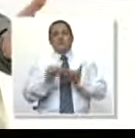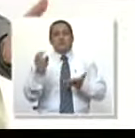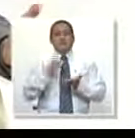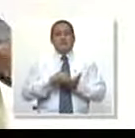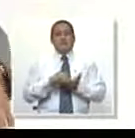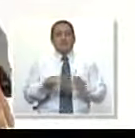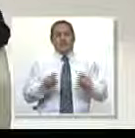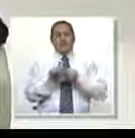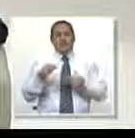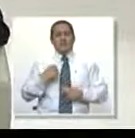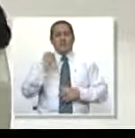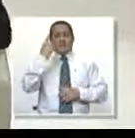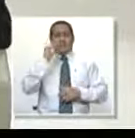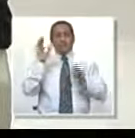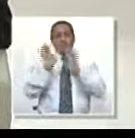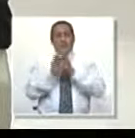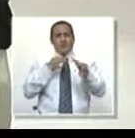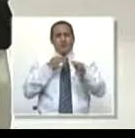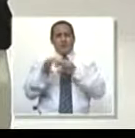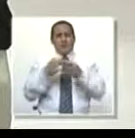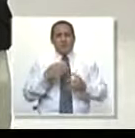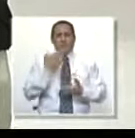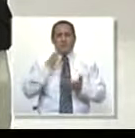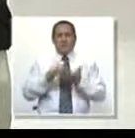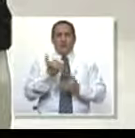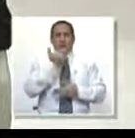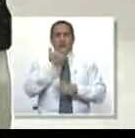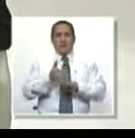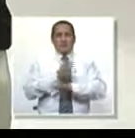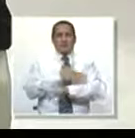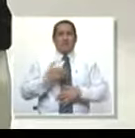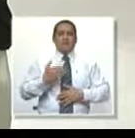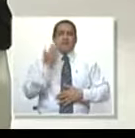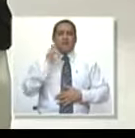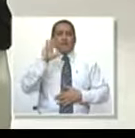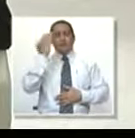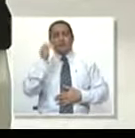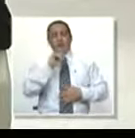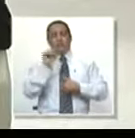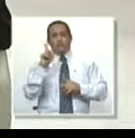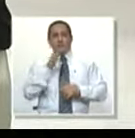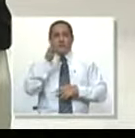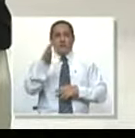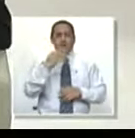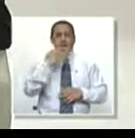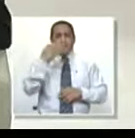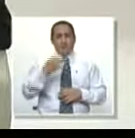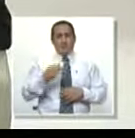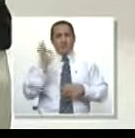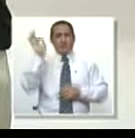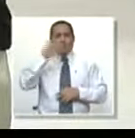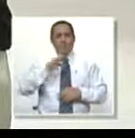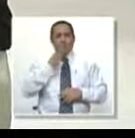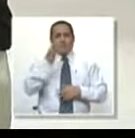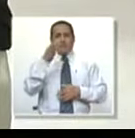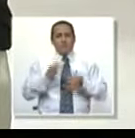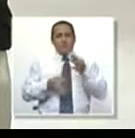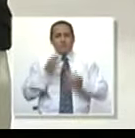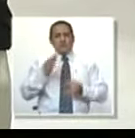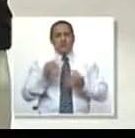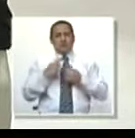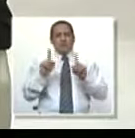más claro y sería entendible si estamos hablando de una negligencia grave la madre que no fue que realmente nunca fue al